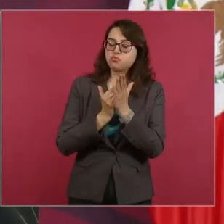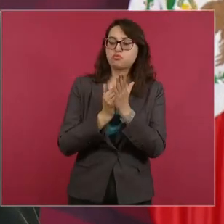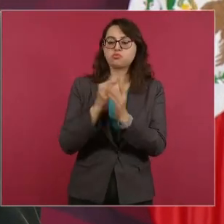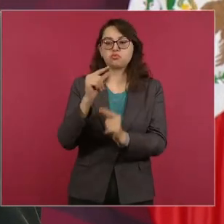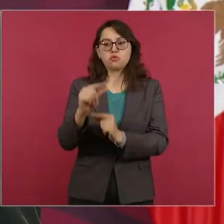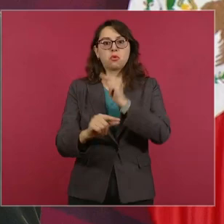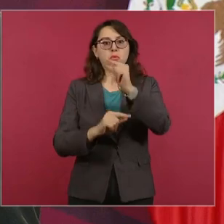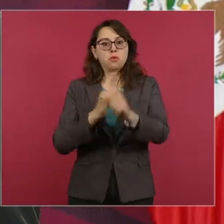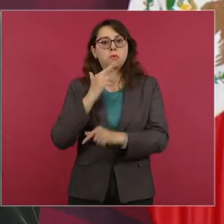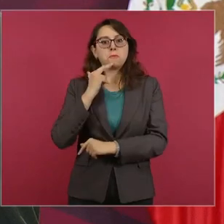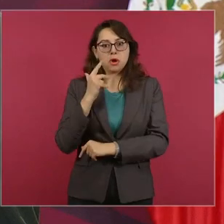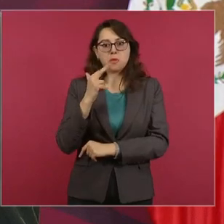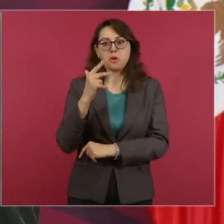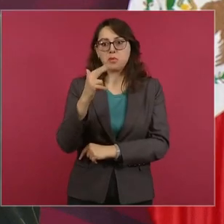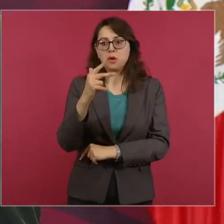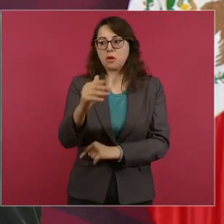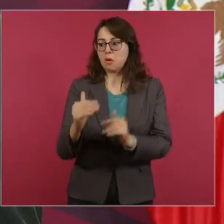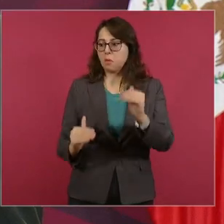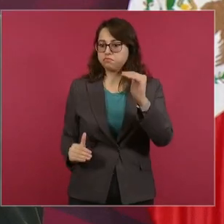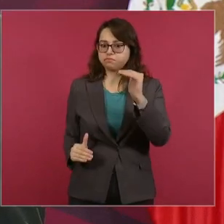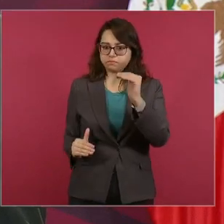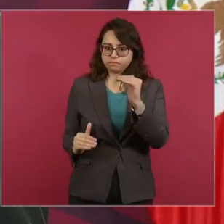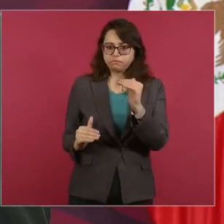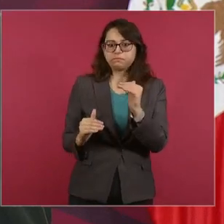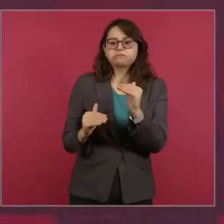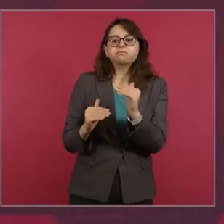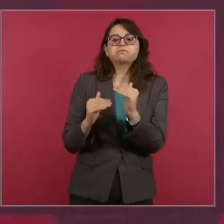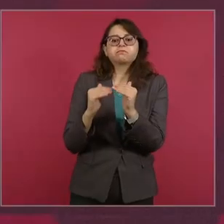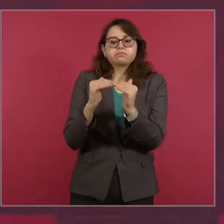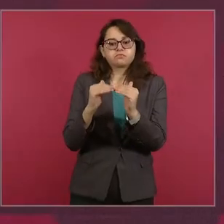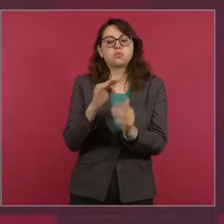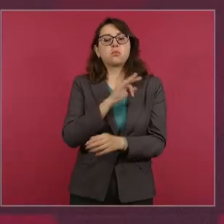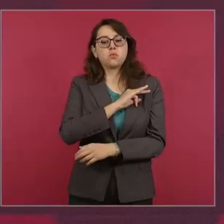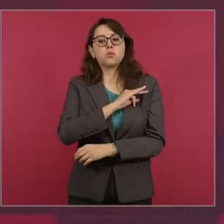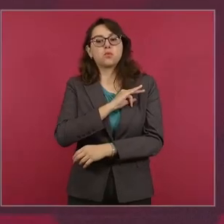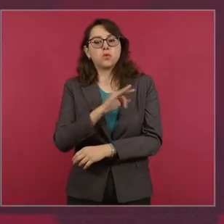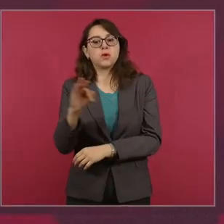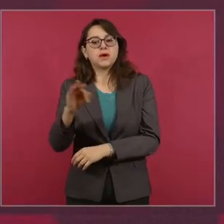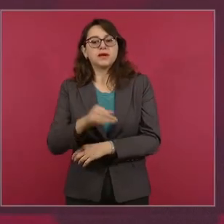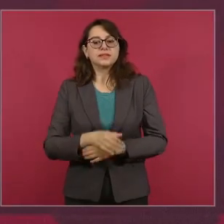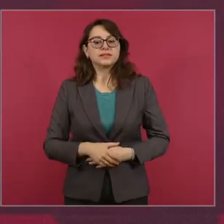económica y social. Además,